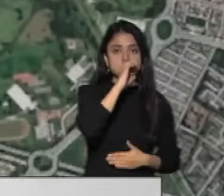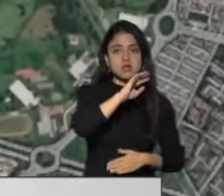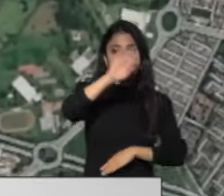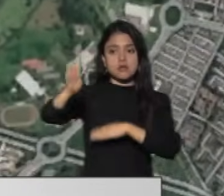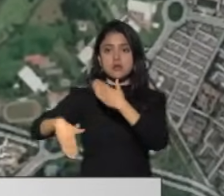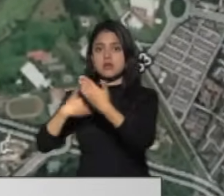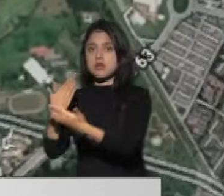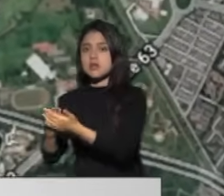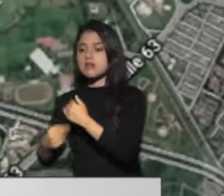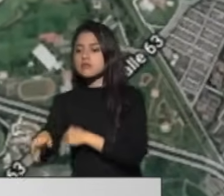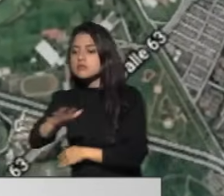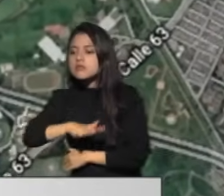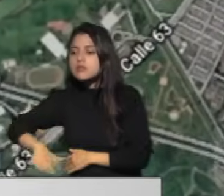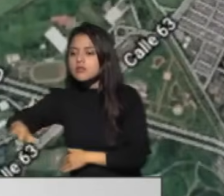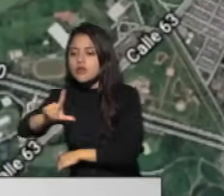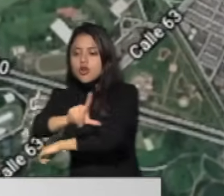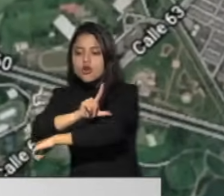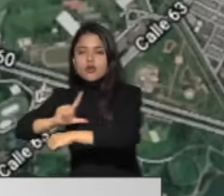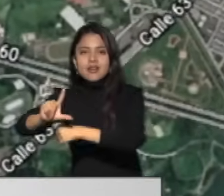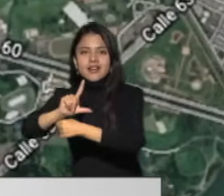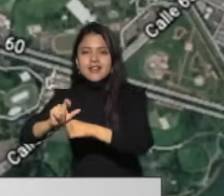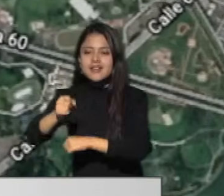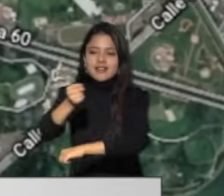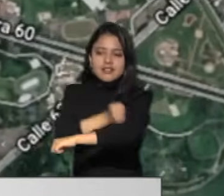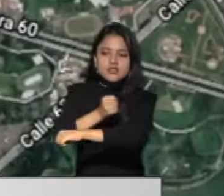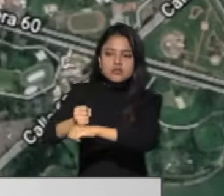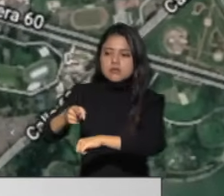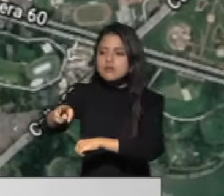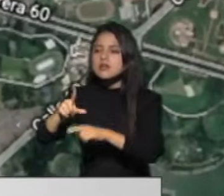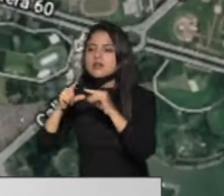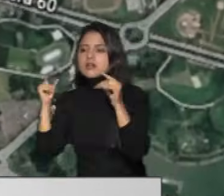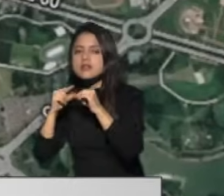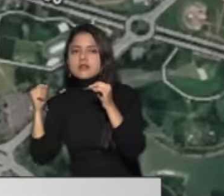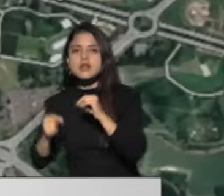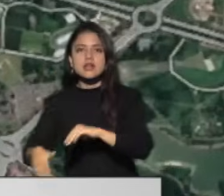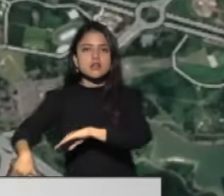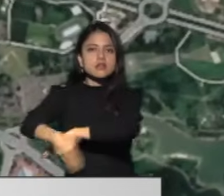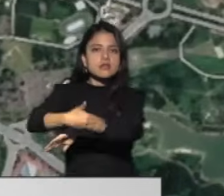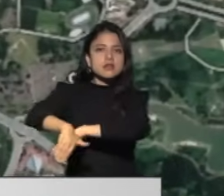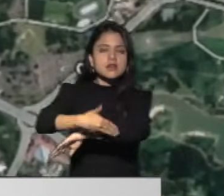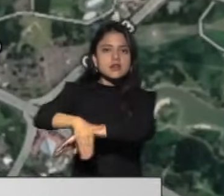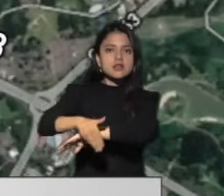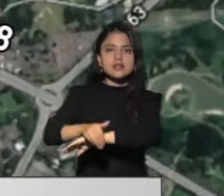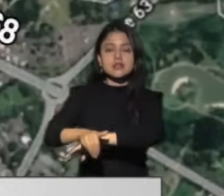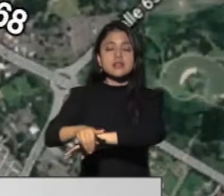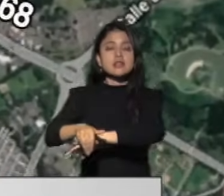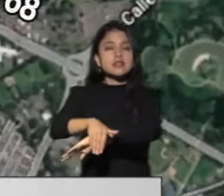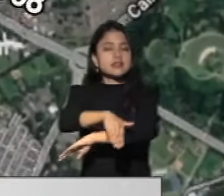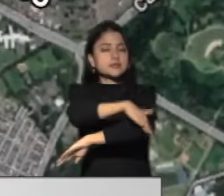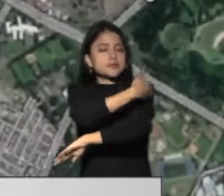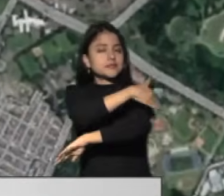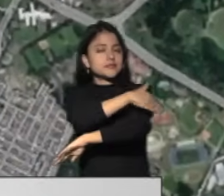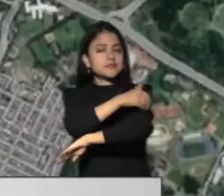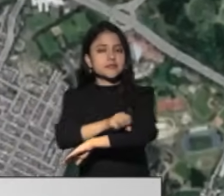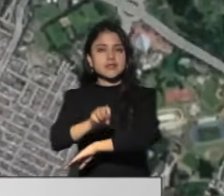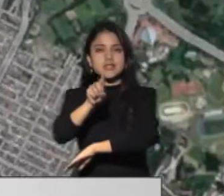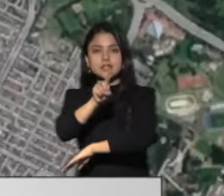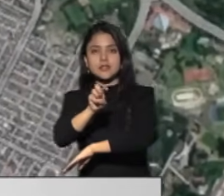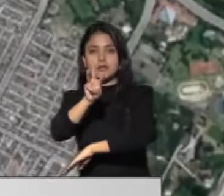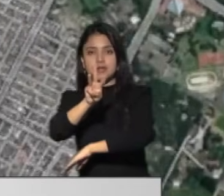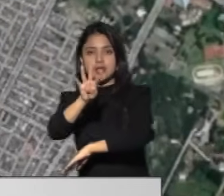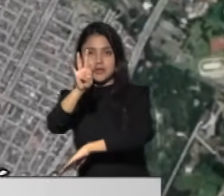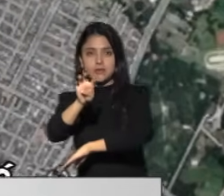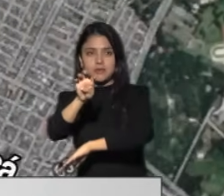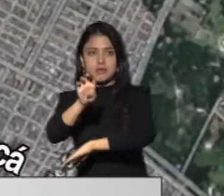de Engativá y localidad de Suba, finalizando en la calle 141 con carrera 139, allí en la localidad de Suba. Entre otras cosas,